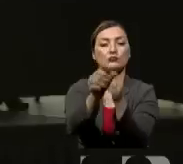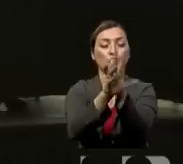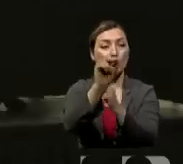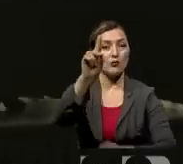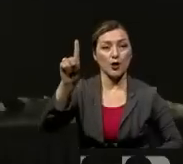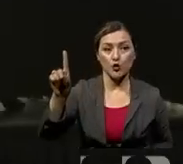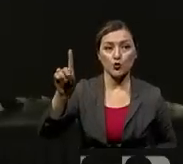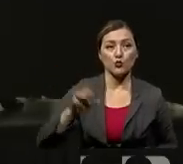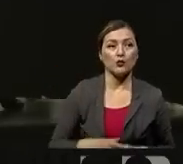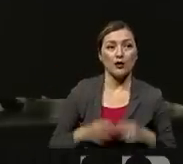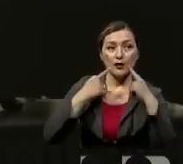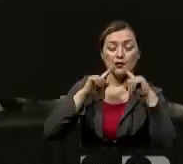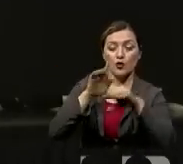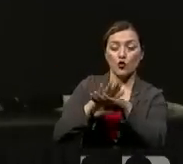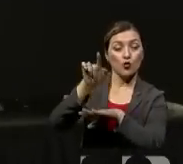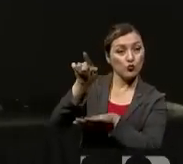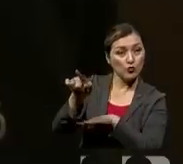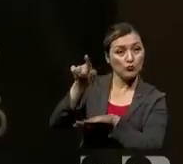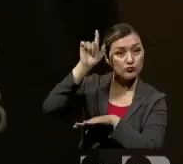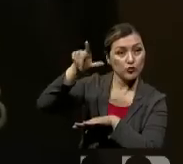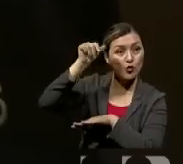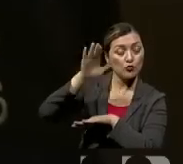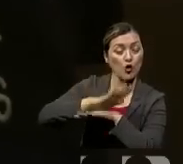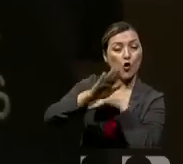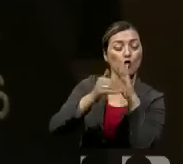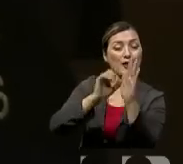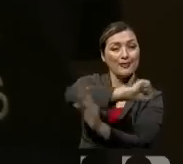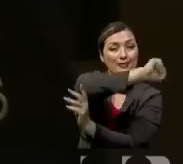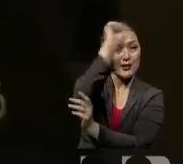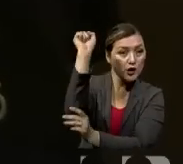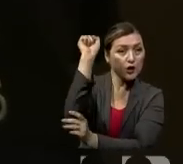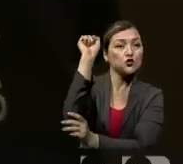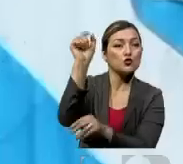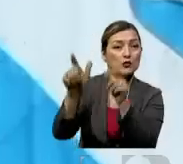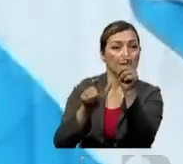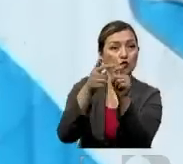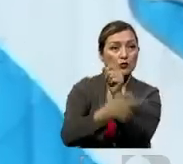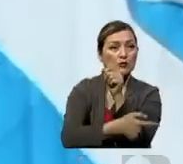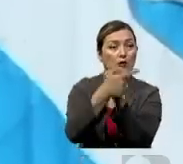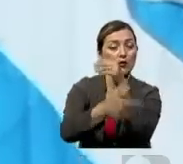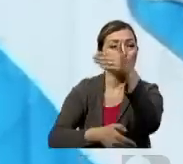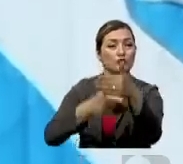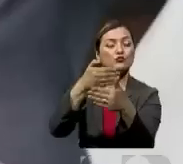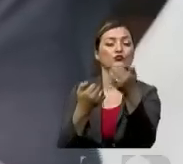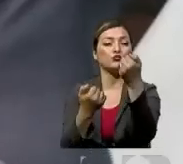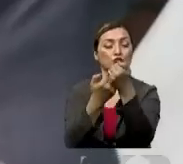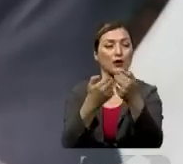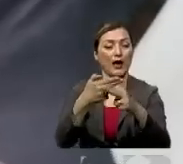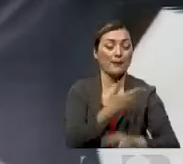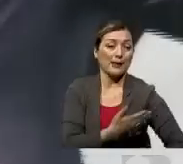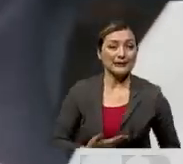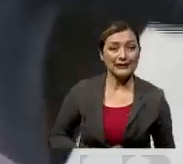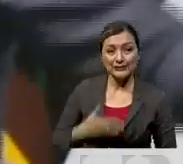2021, en la que se declara la responsabilidad del Estado por haber violado los derechos de los sentenciados, en un proceso impulsado por el